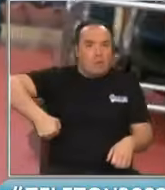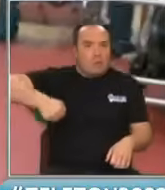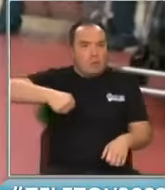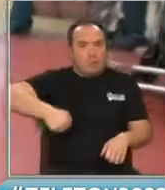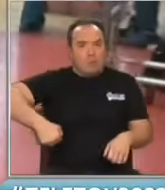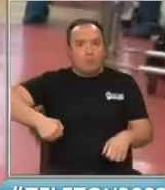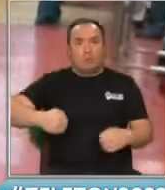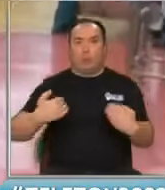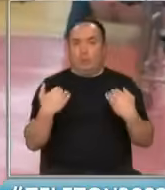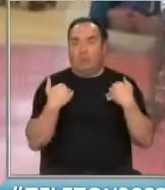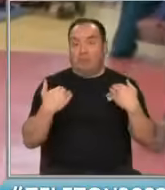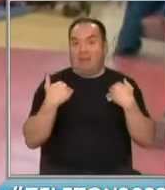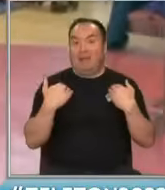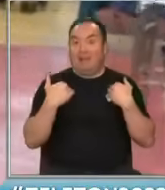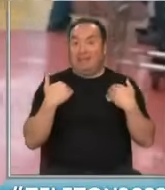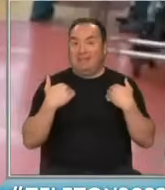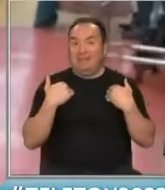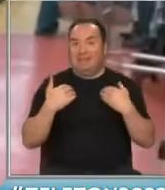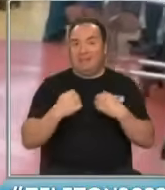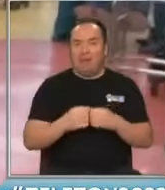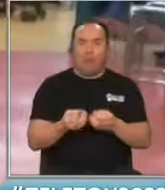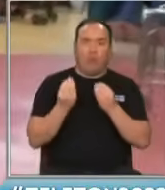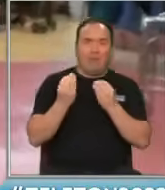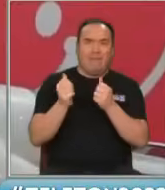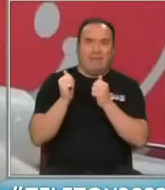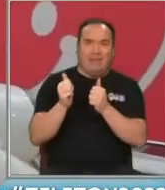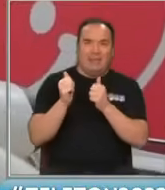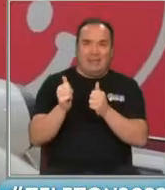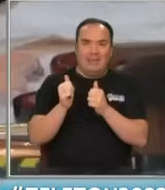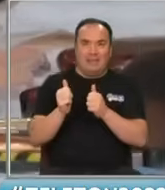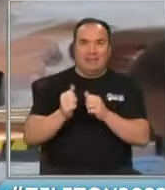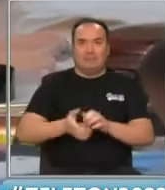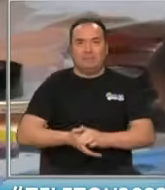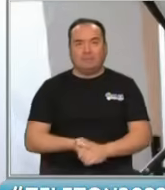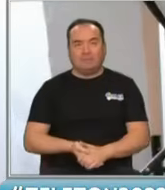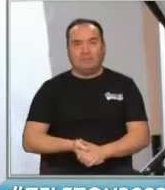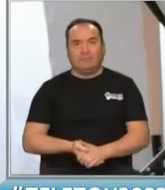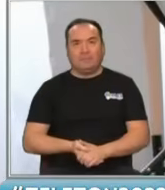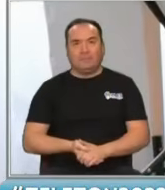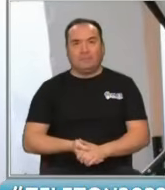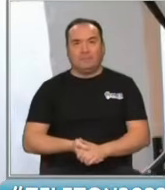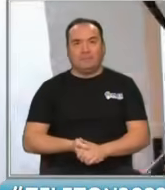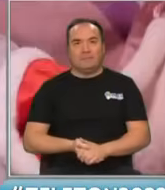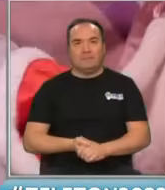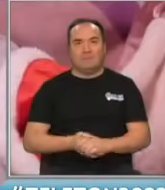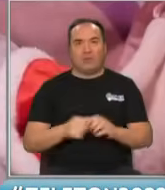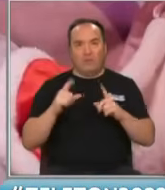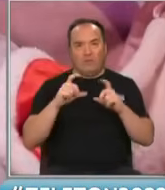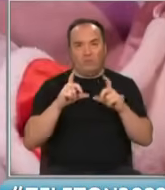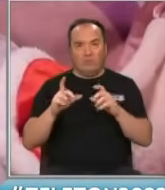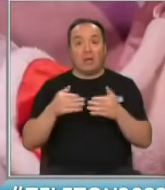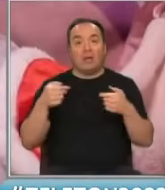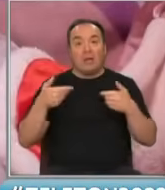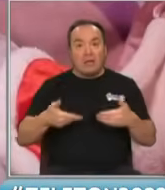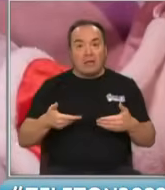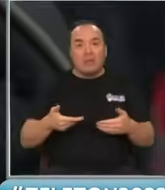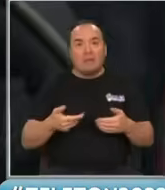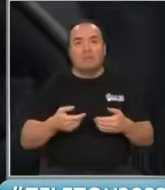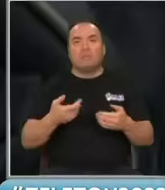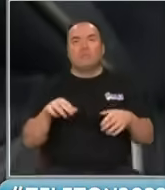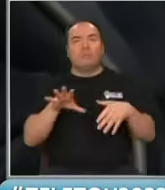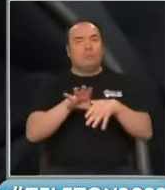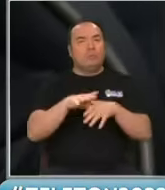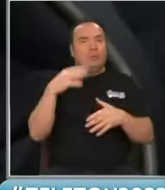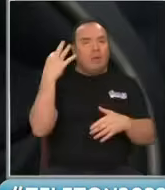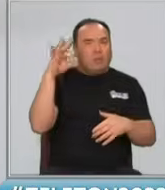Estoy practicando con los bastones. Bien. Aquí en el máximo. Nosotros estamos como en una